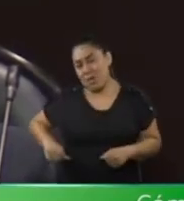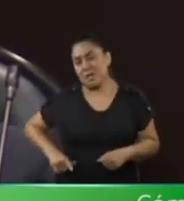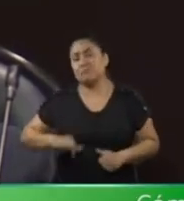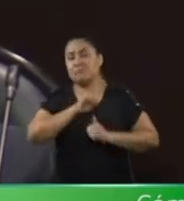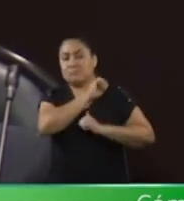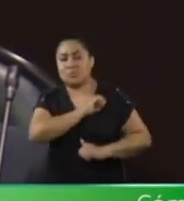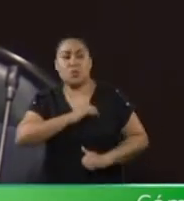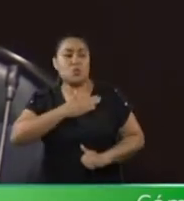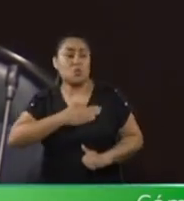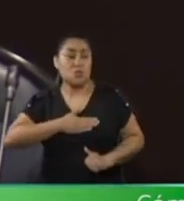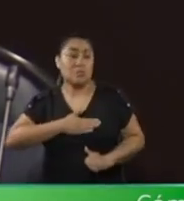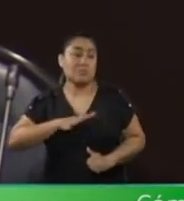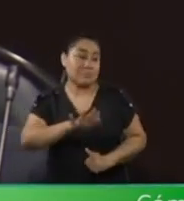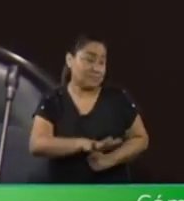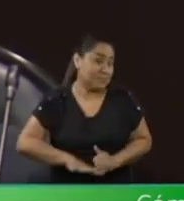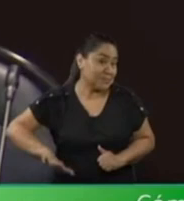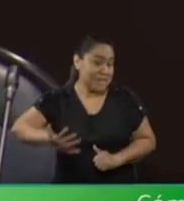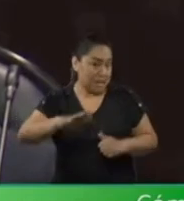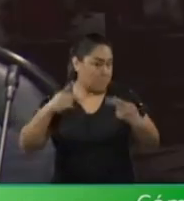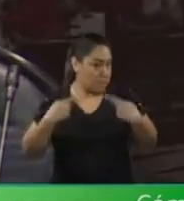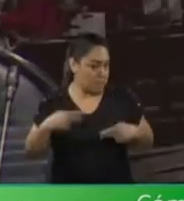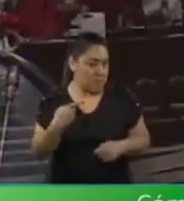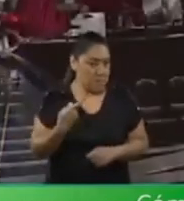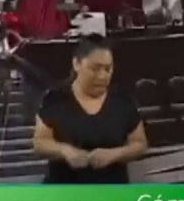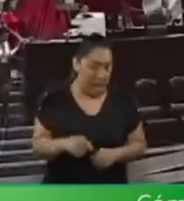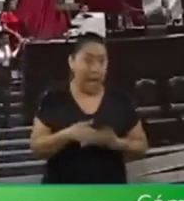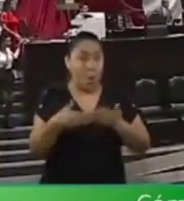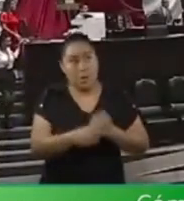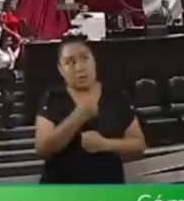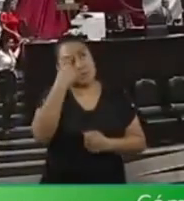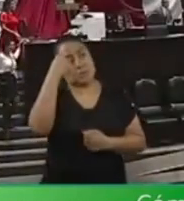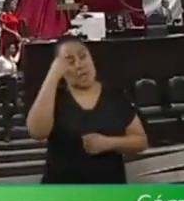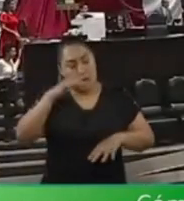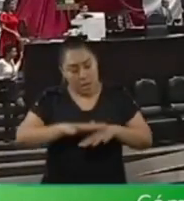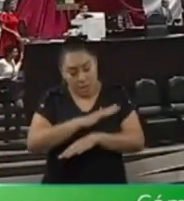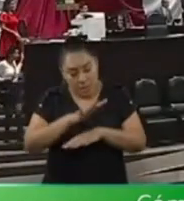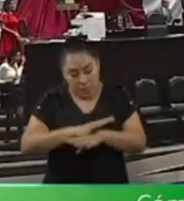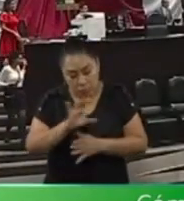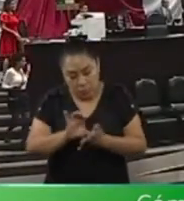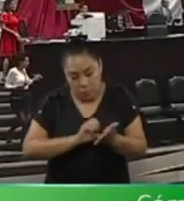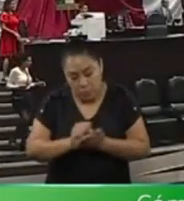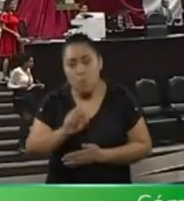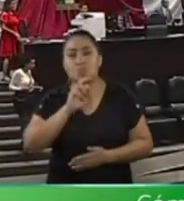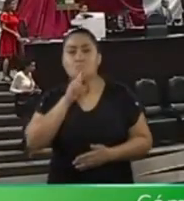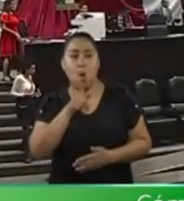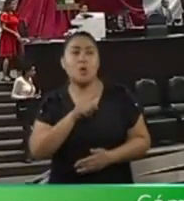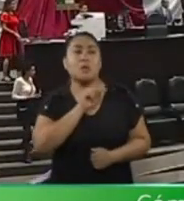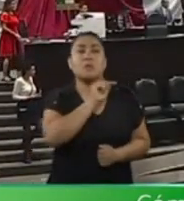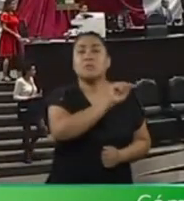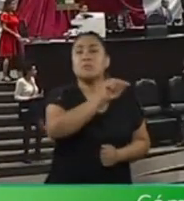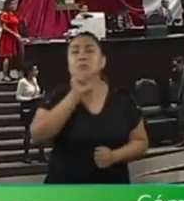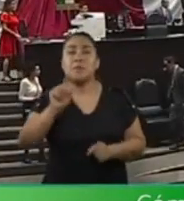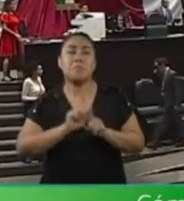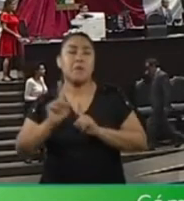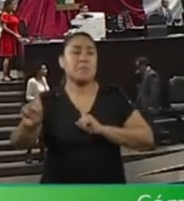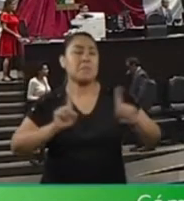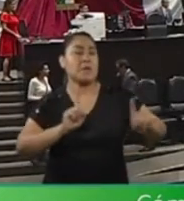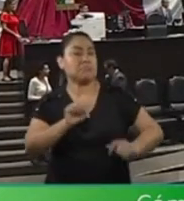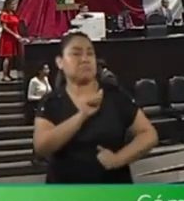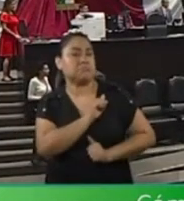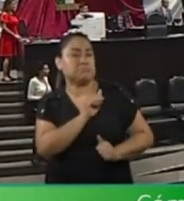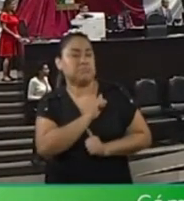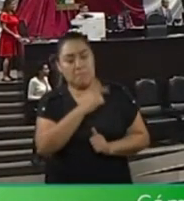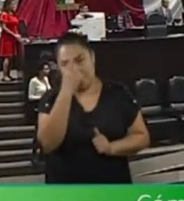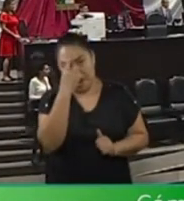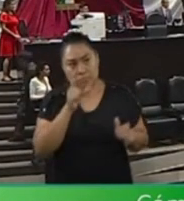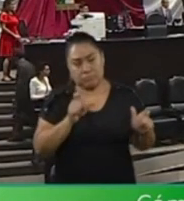por civiles, ahora intentan tocar la Constitución para militarizar todos los ámbitos y decisiones